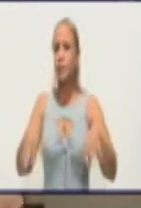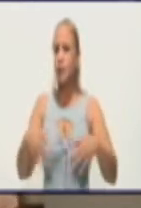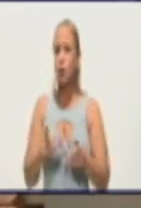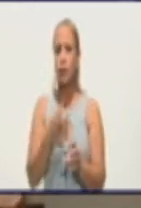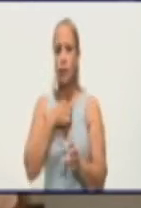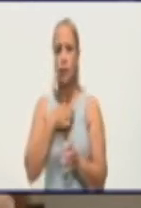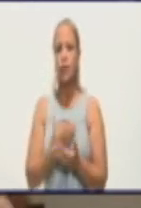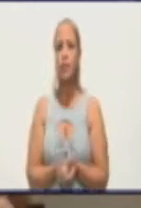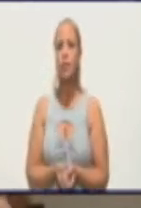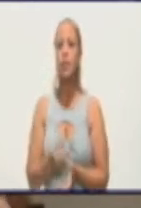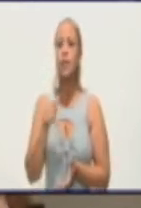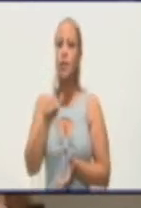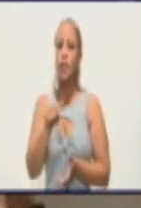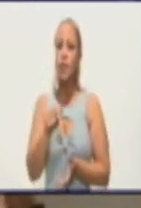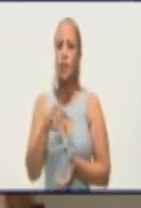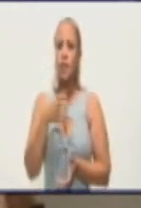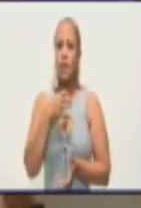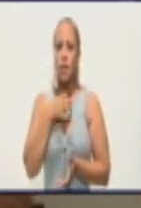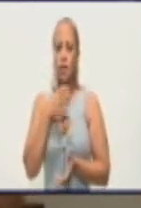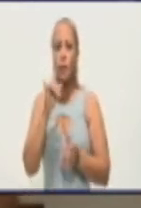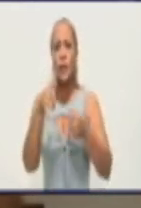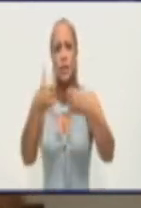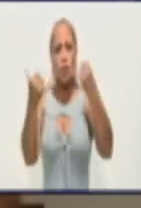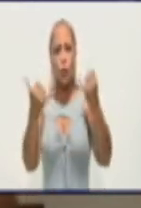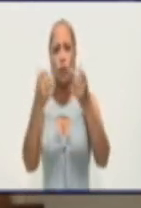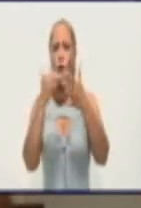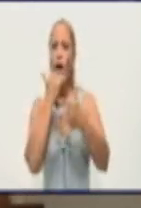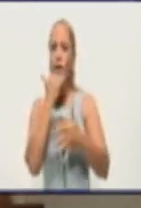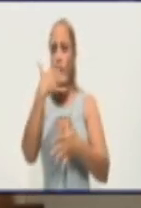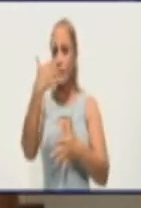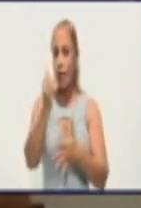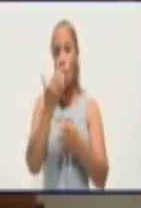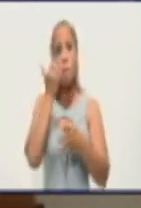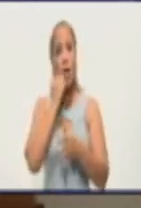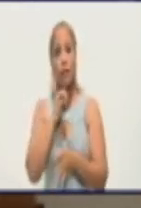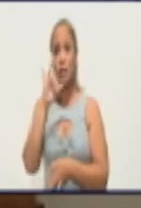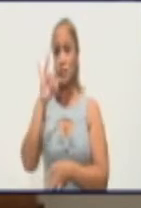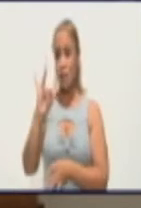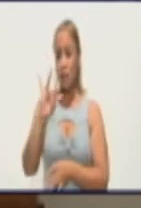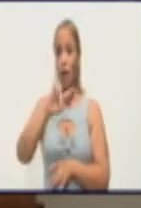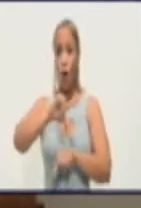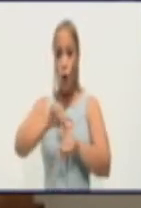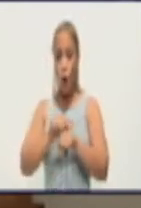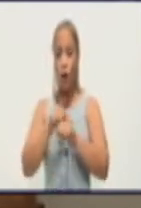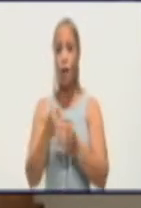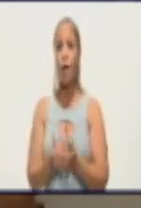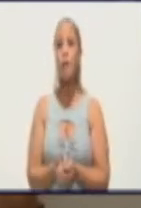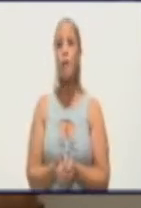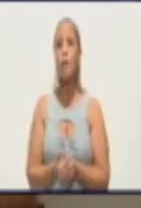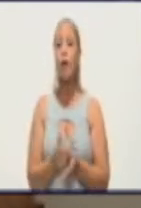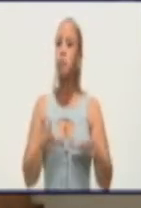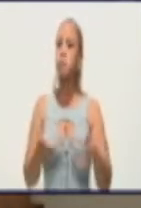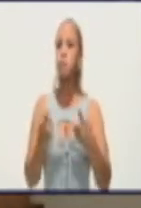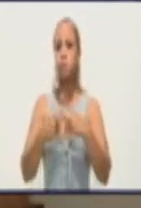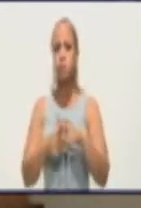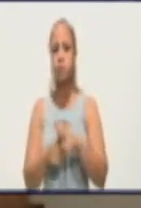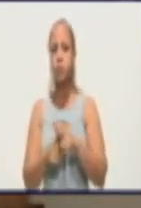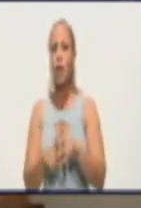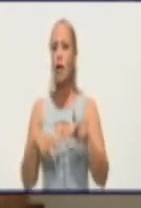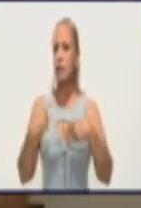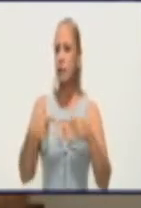circuitos que tuvieron siete horas y más de siete horas vamos a tratar de equiparar por eso es vamos a seguir la rotación de los